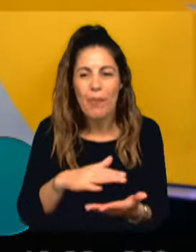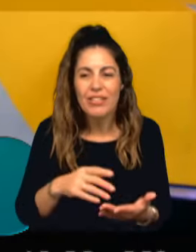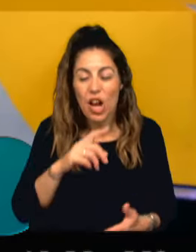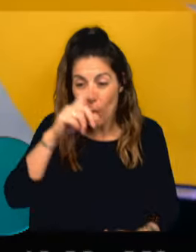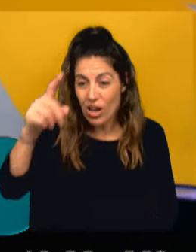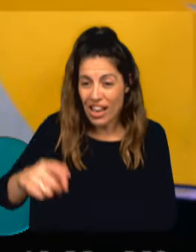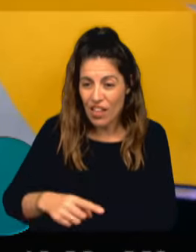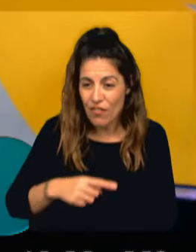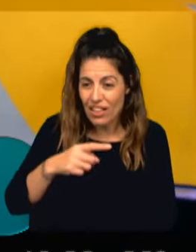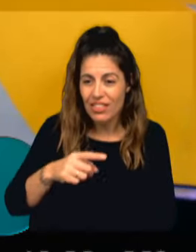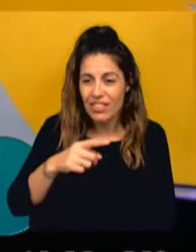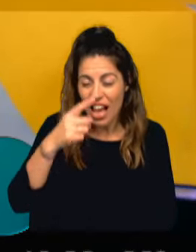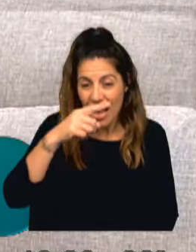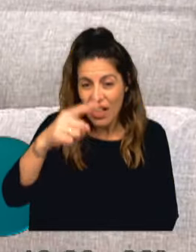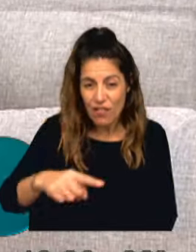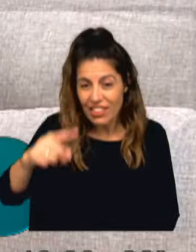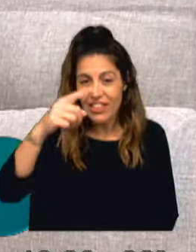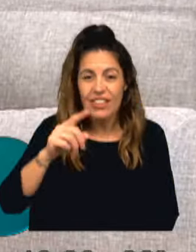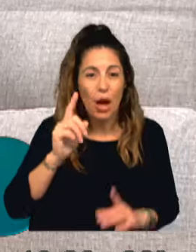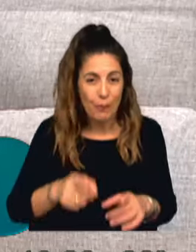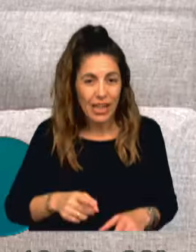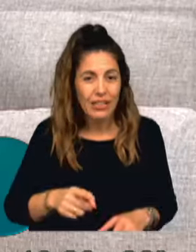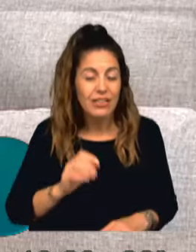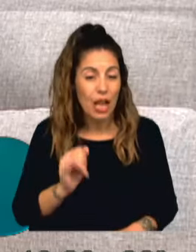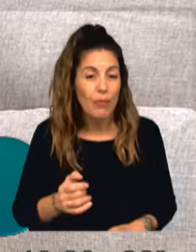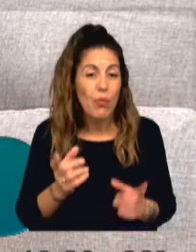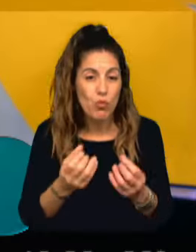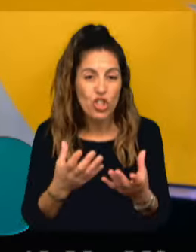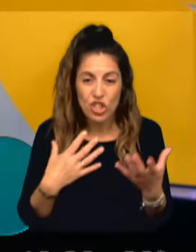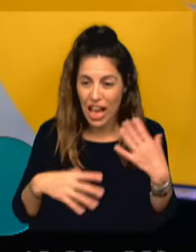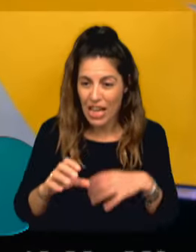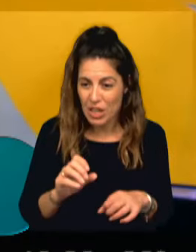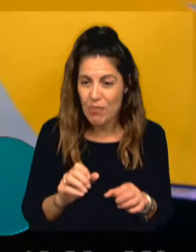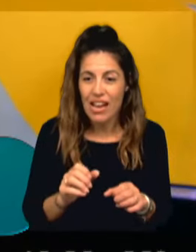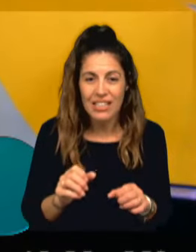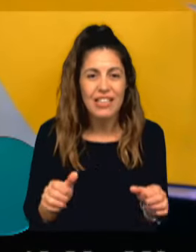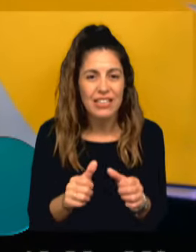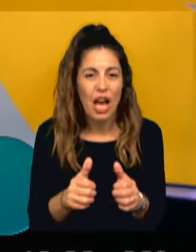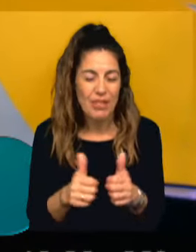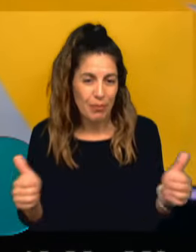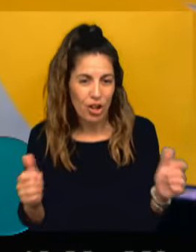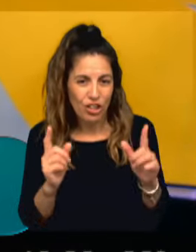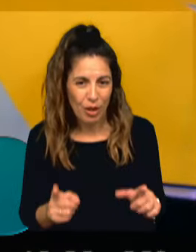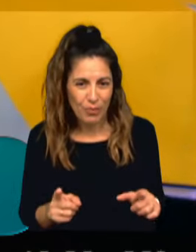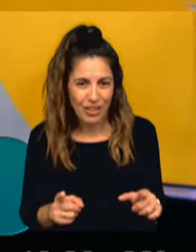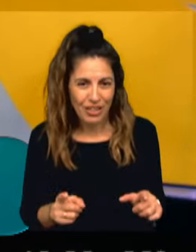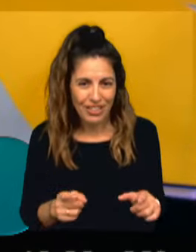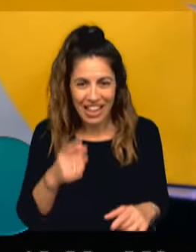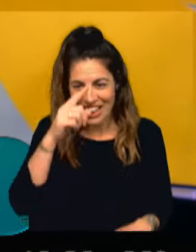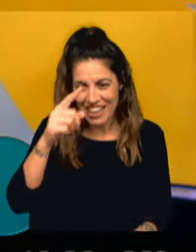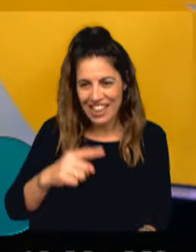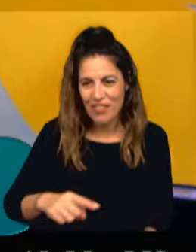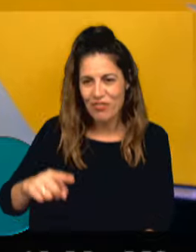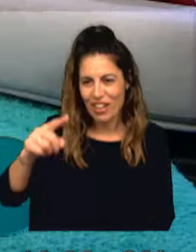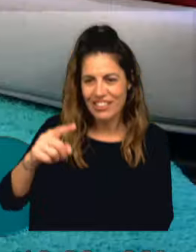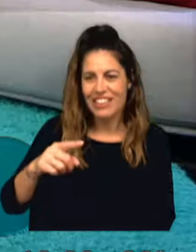los se alejan muchos muchos animales de grupo se alejan a mí me pasó sí se te alejado mucha gente manada elefante